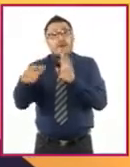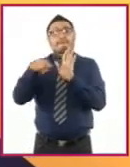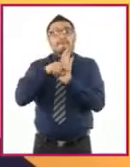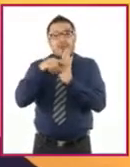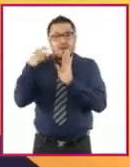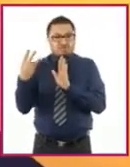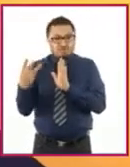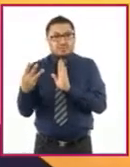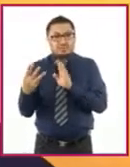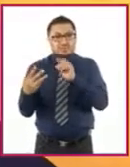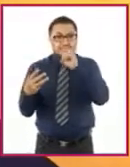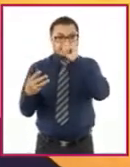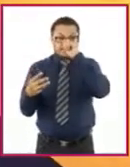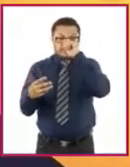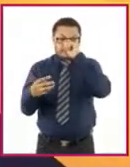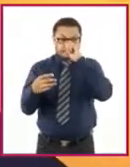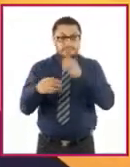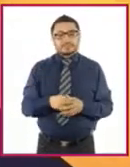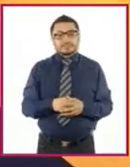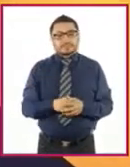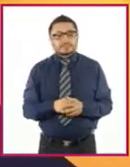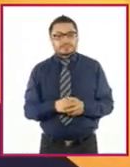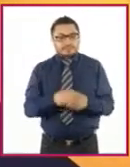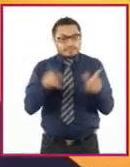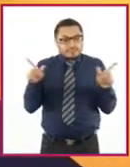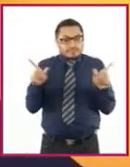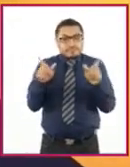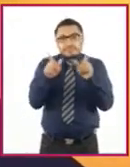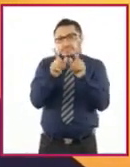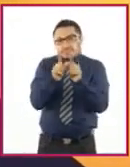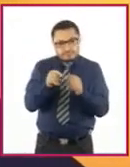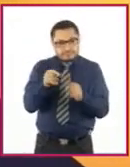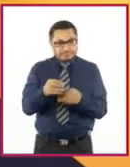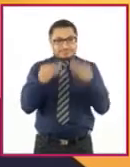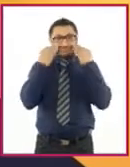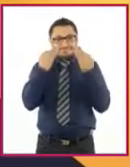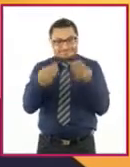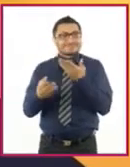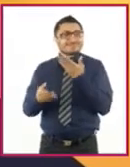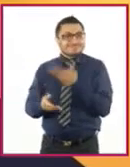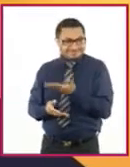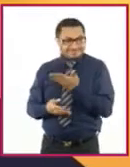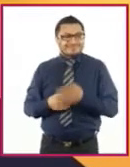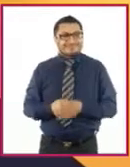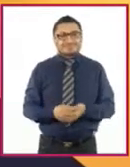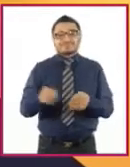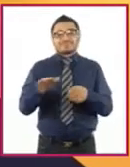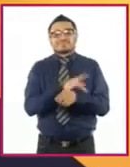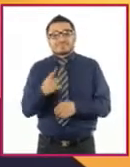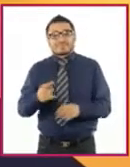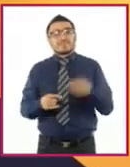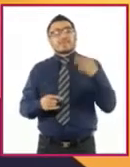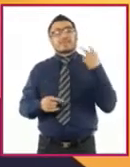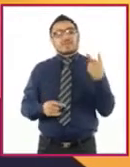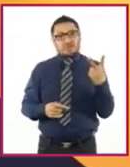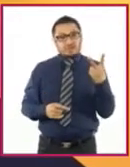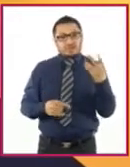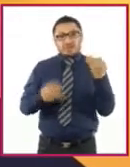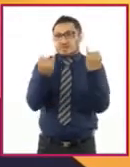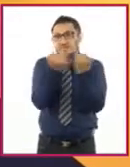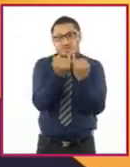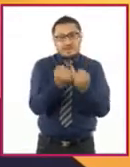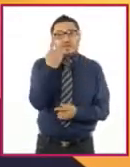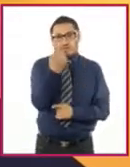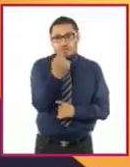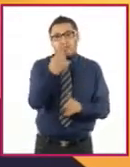3. Y, al simplificar, lo podemos corroborar, ya que es 2 es igual